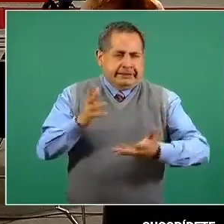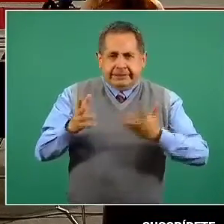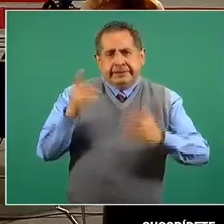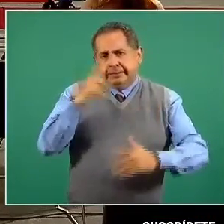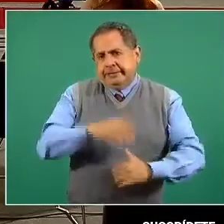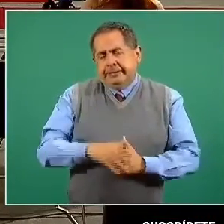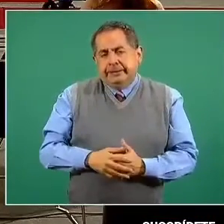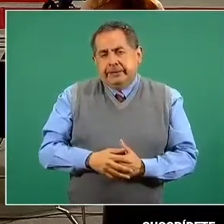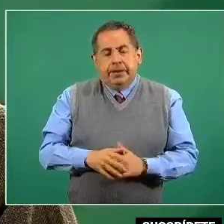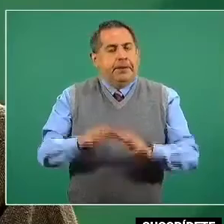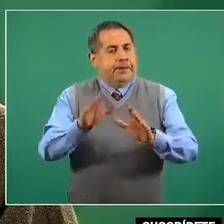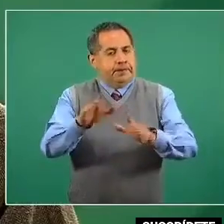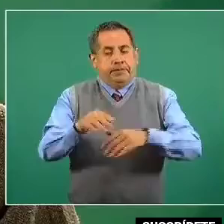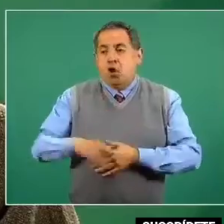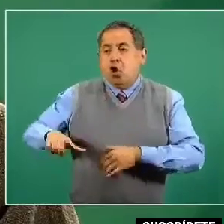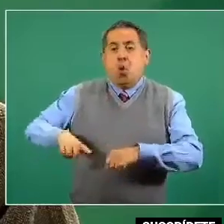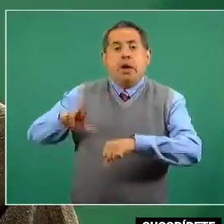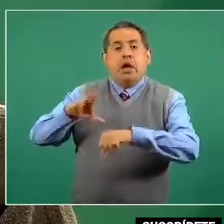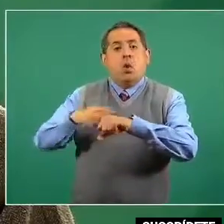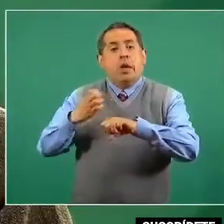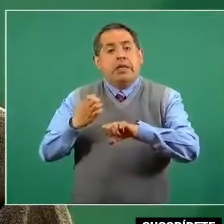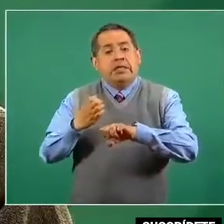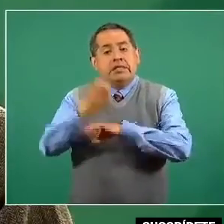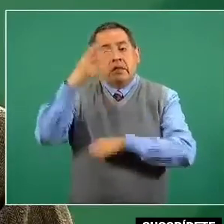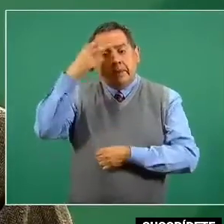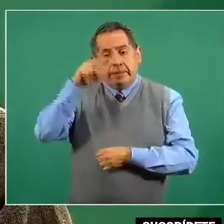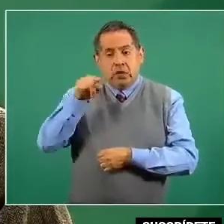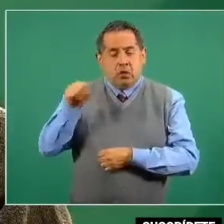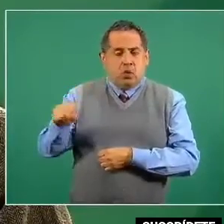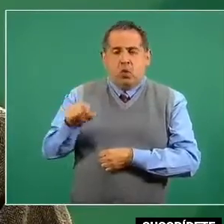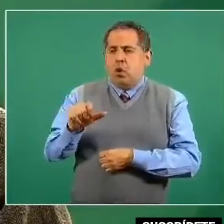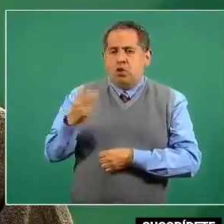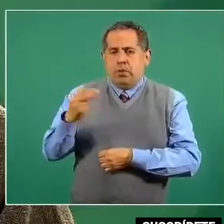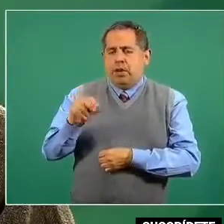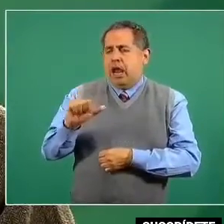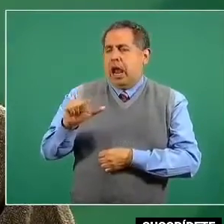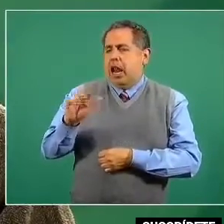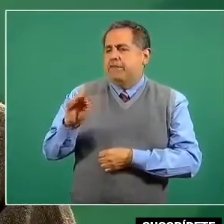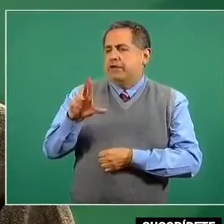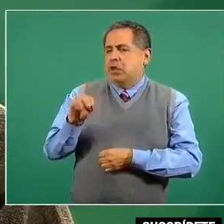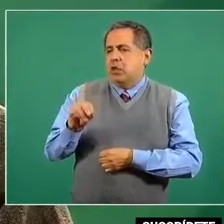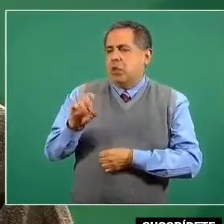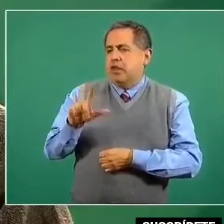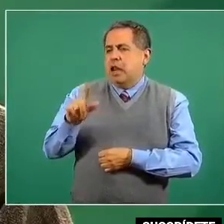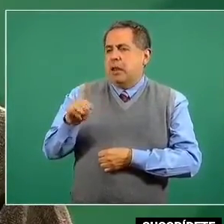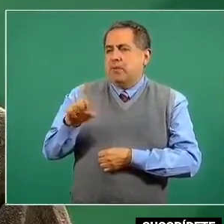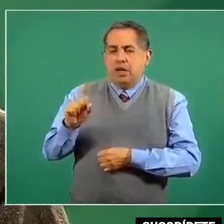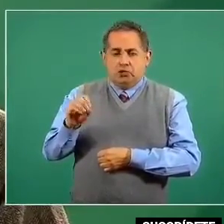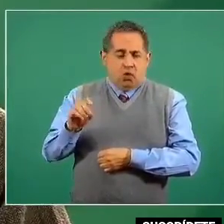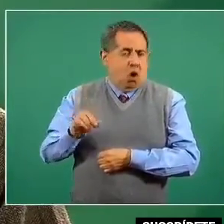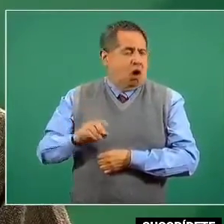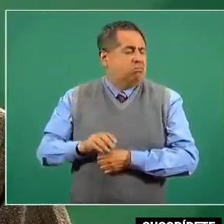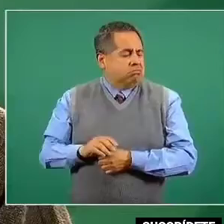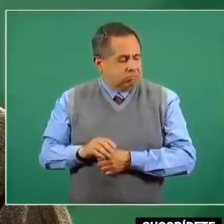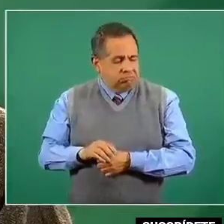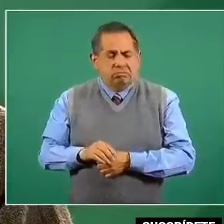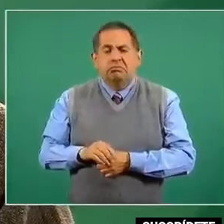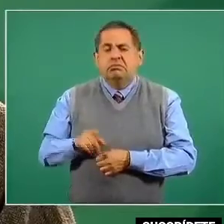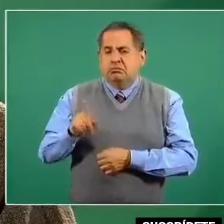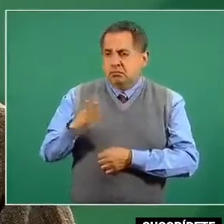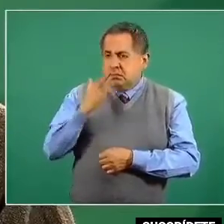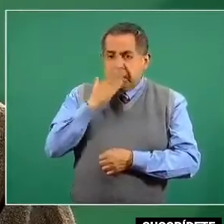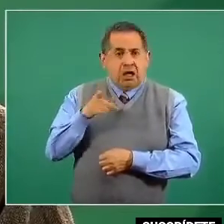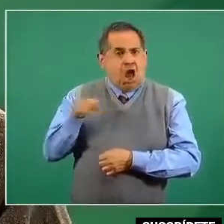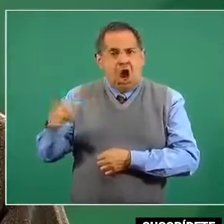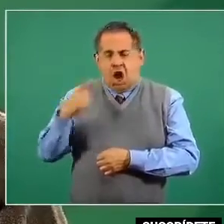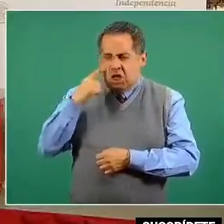el caso del gobernador del Estado de México, Alfredo del Mazo, identifico que hemos tenido una acción muy